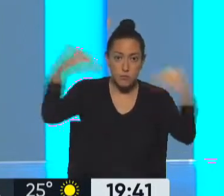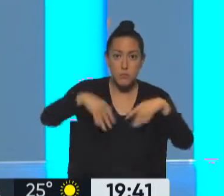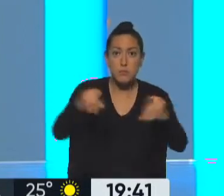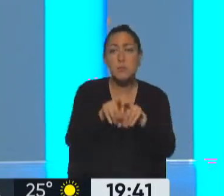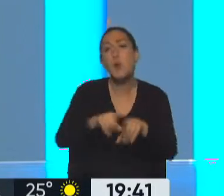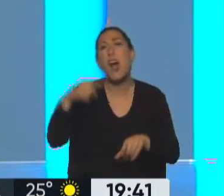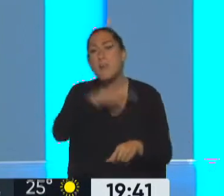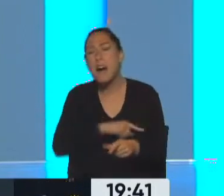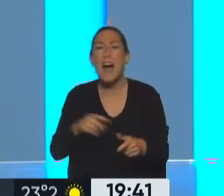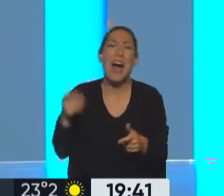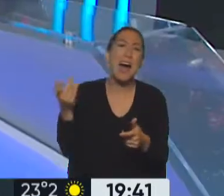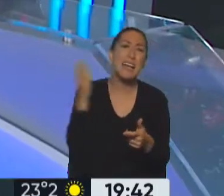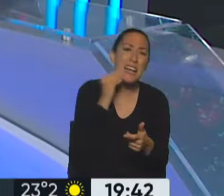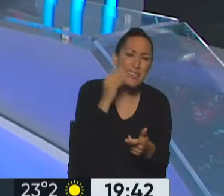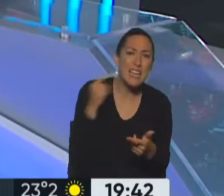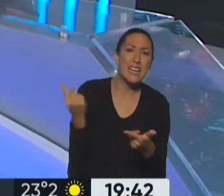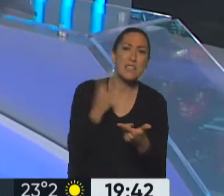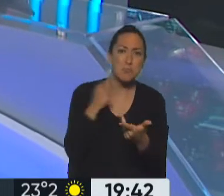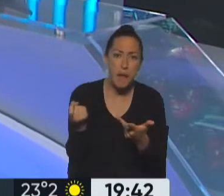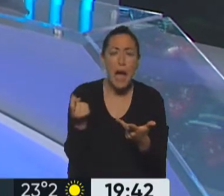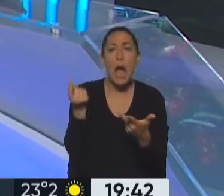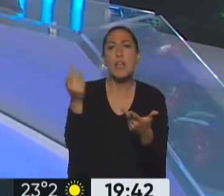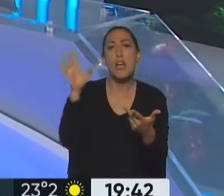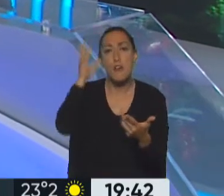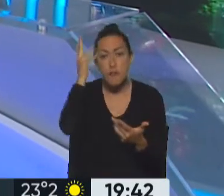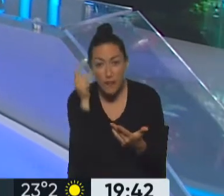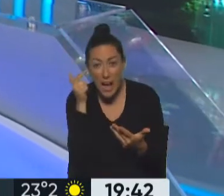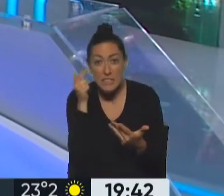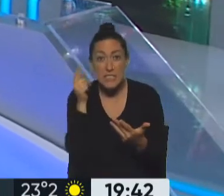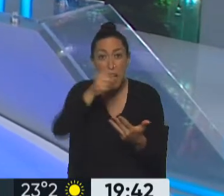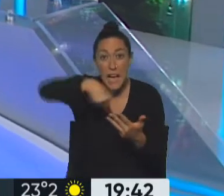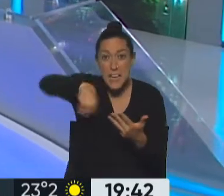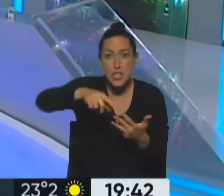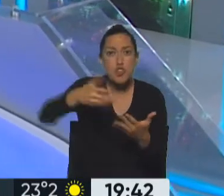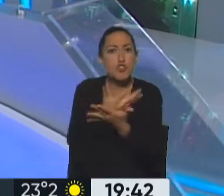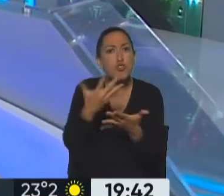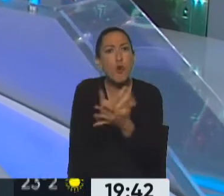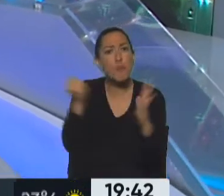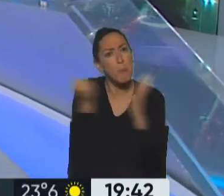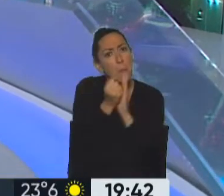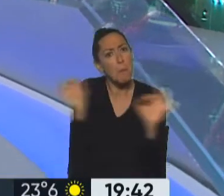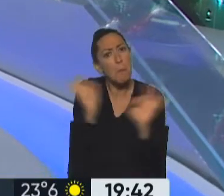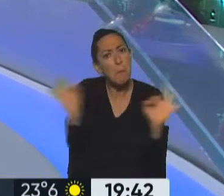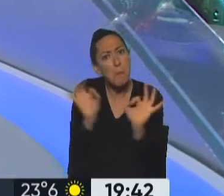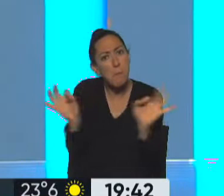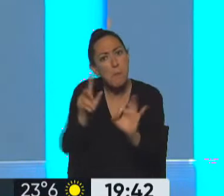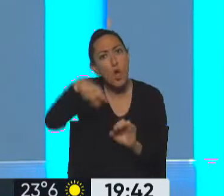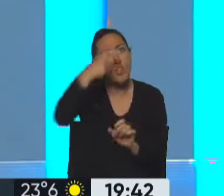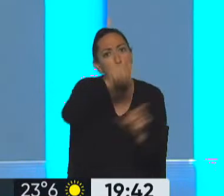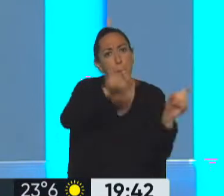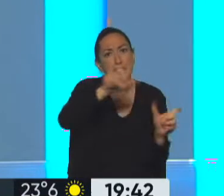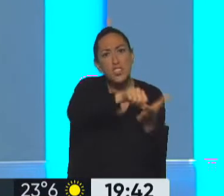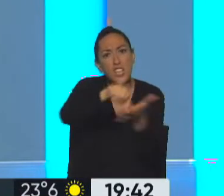Alemania de Inglaterra incluso de España o de Francia no pero